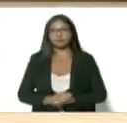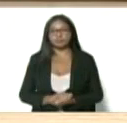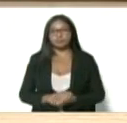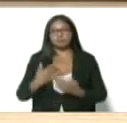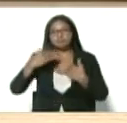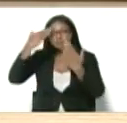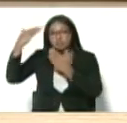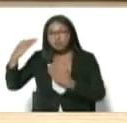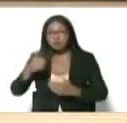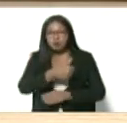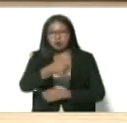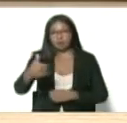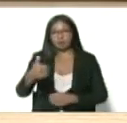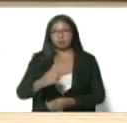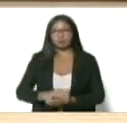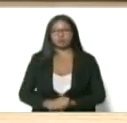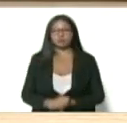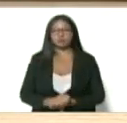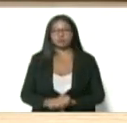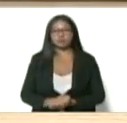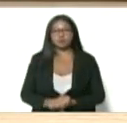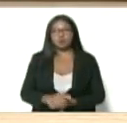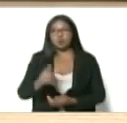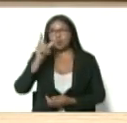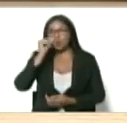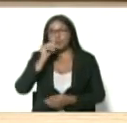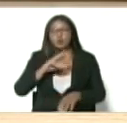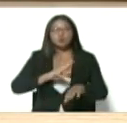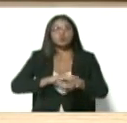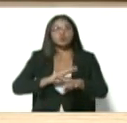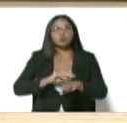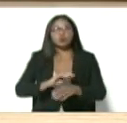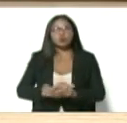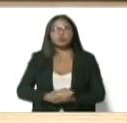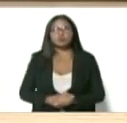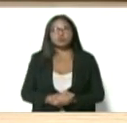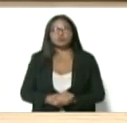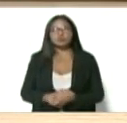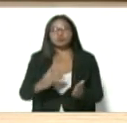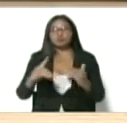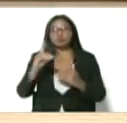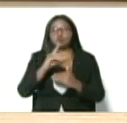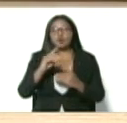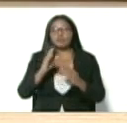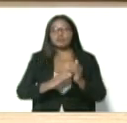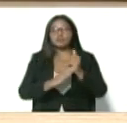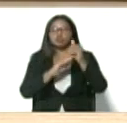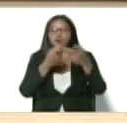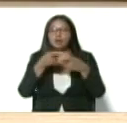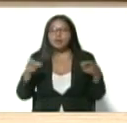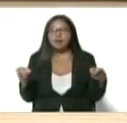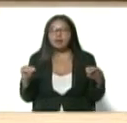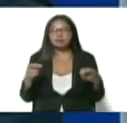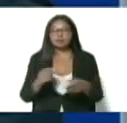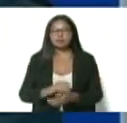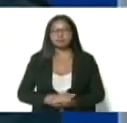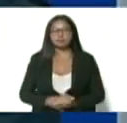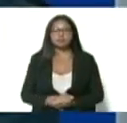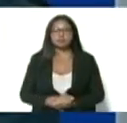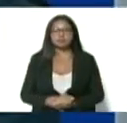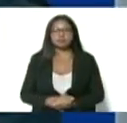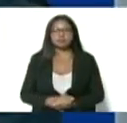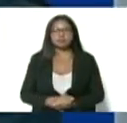saludos a todos ya todo el doctor gustavo vizcaíno director general d